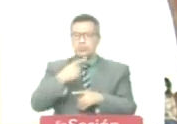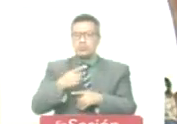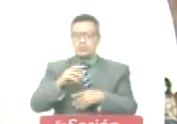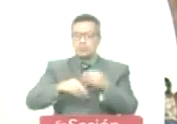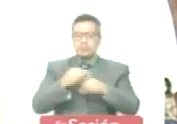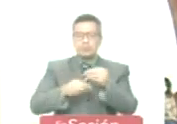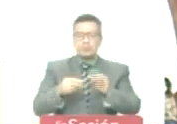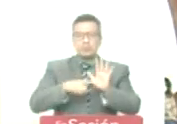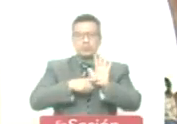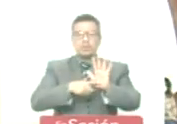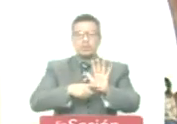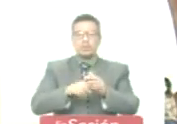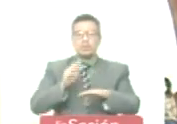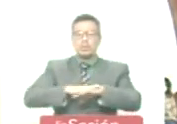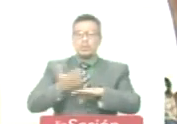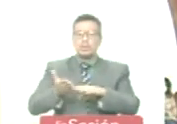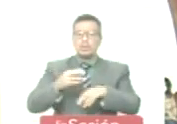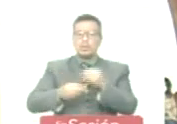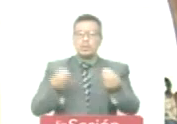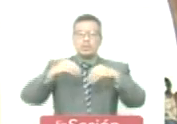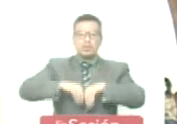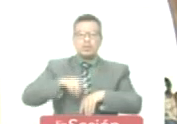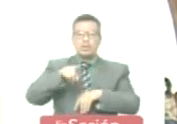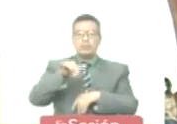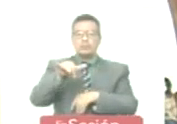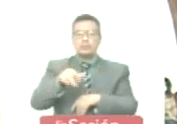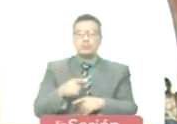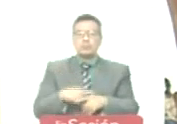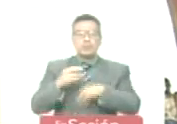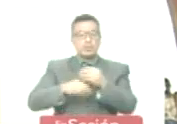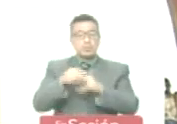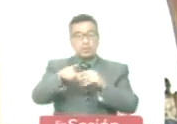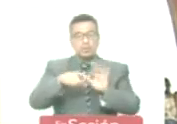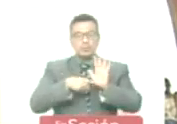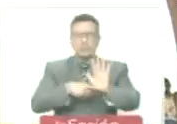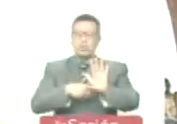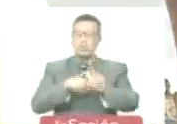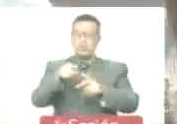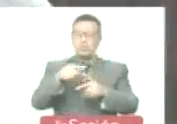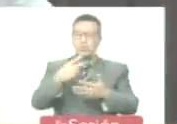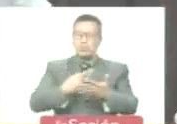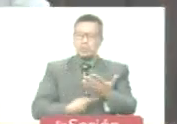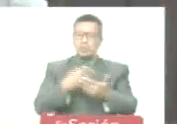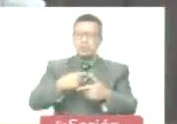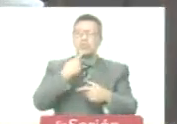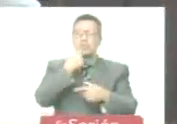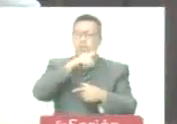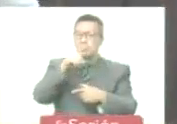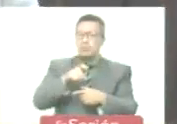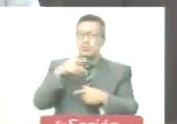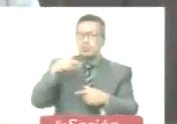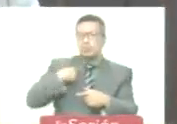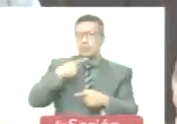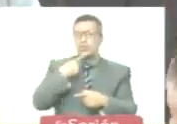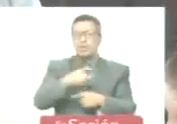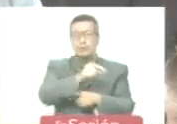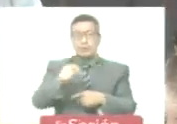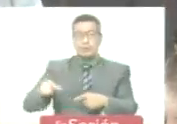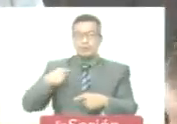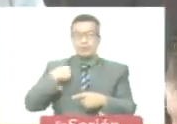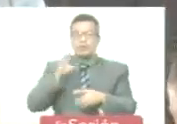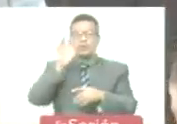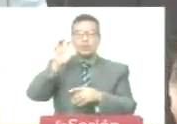esta propuesta. Por lo que estoy de acuerdo con él, es que estoy haciendo esta propuesta para cuando se vaya para la consulta, no le digamos a la gente que somos